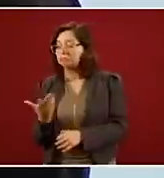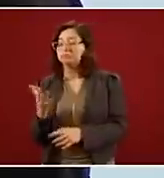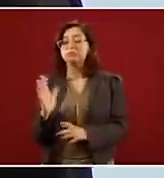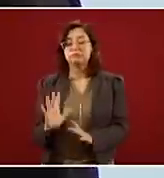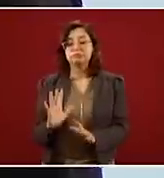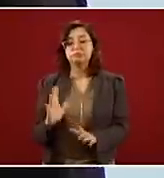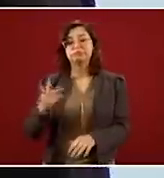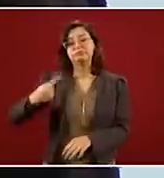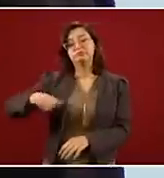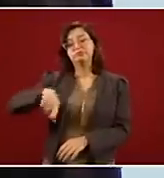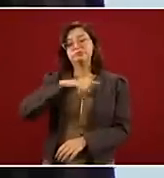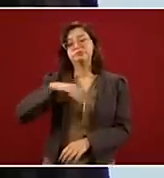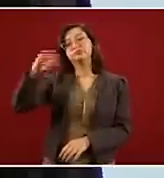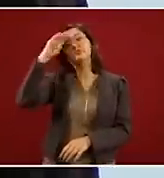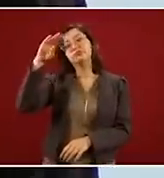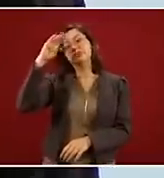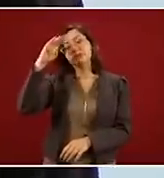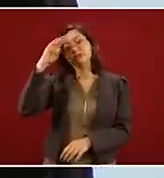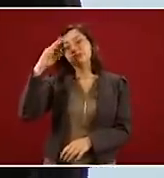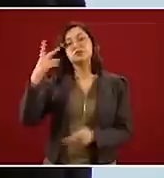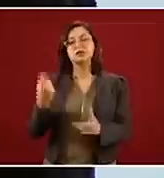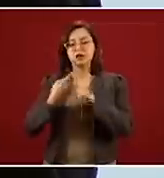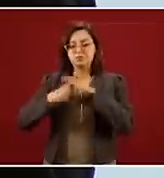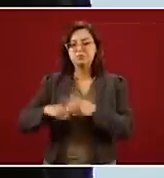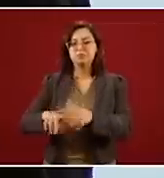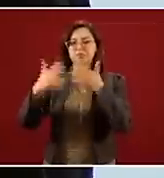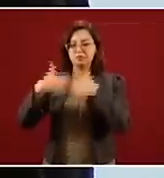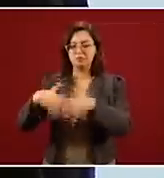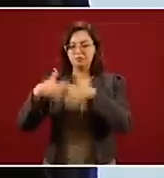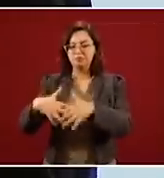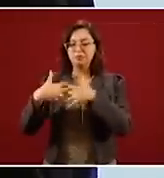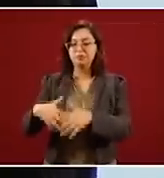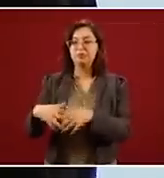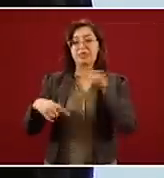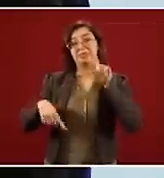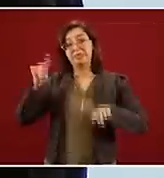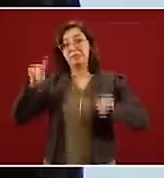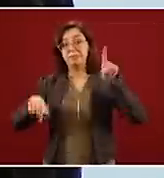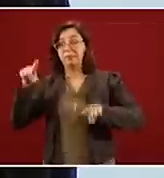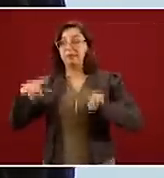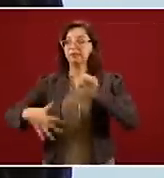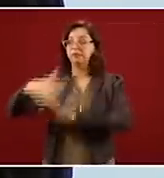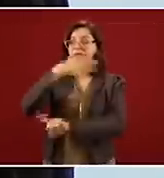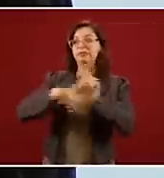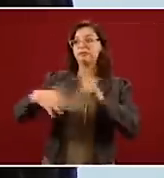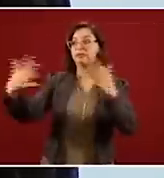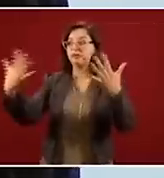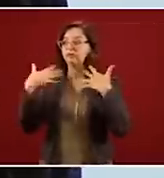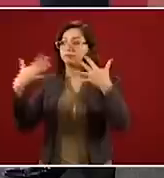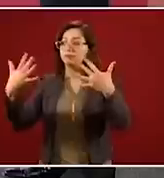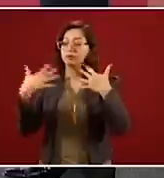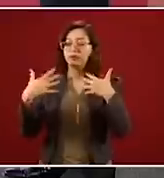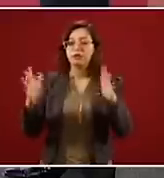echar a producir estos pozos, dependemos de las condiciones climatológicas. Si estas se presentan tal y como las estamos